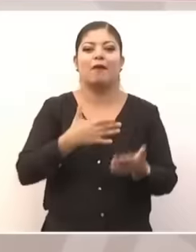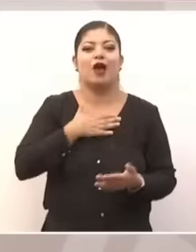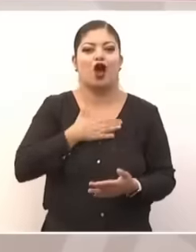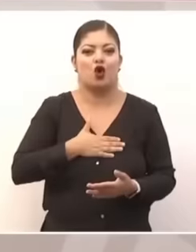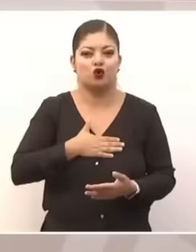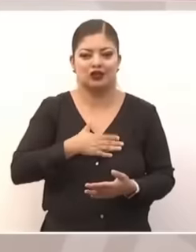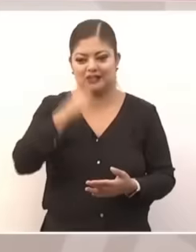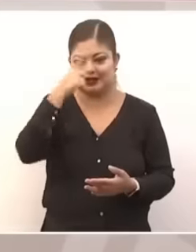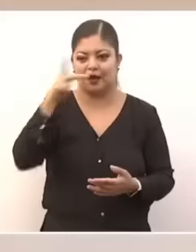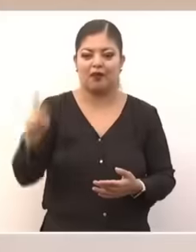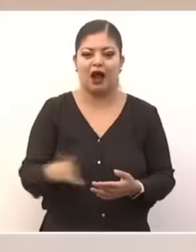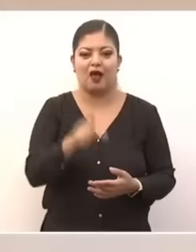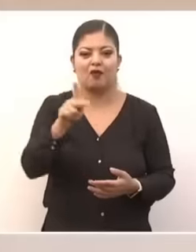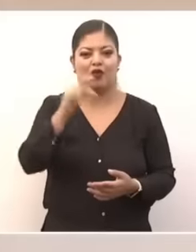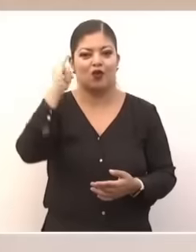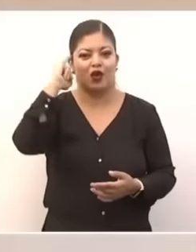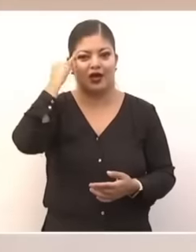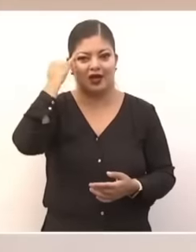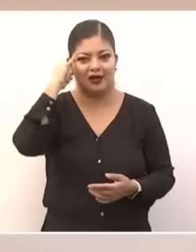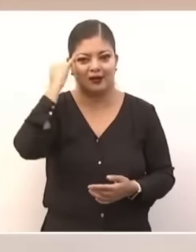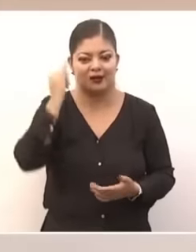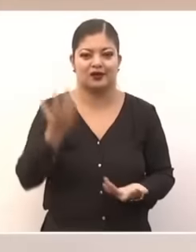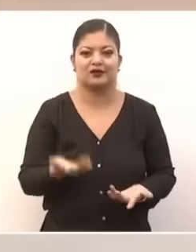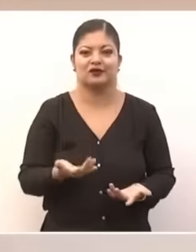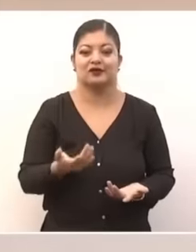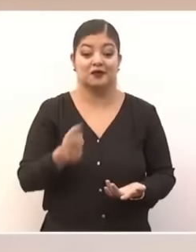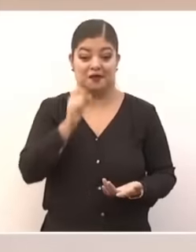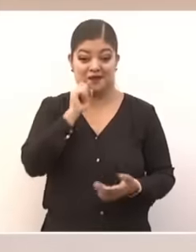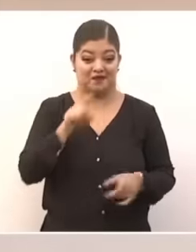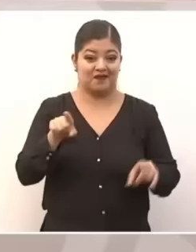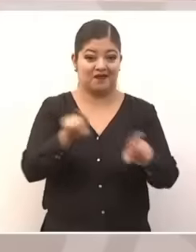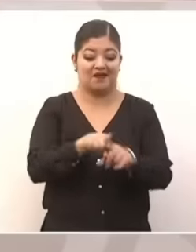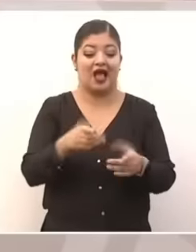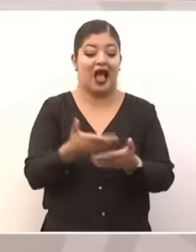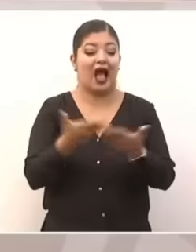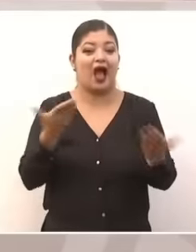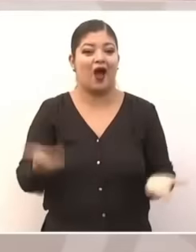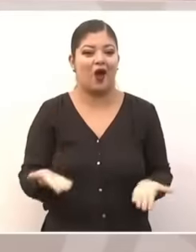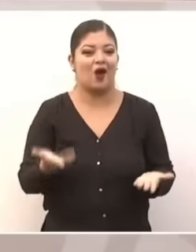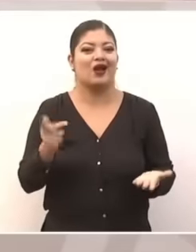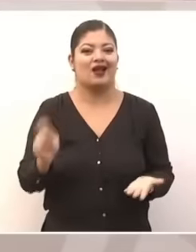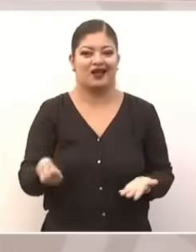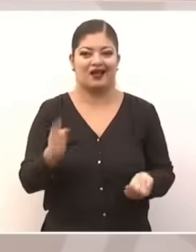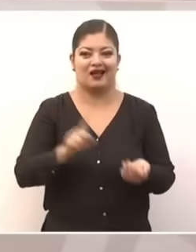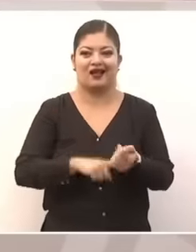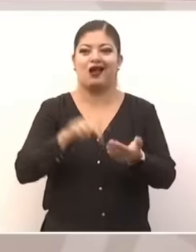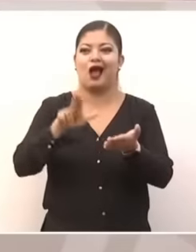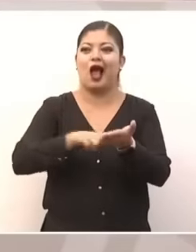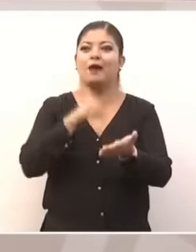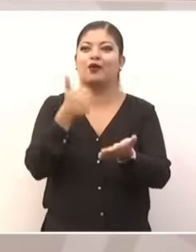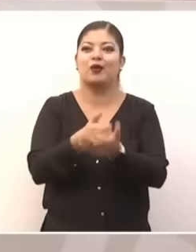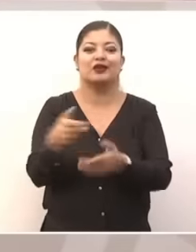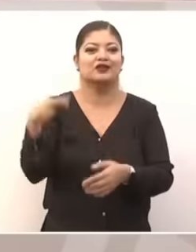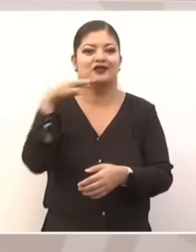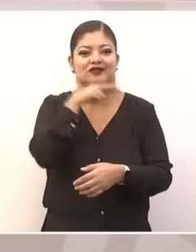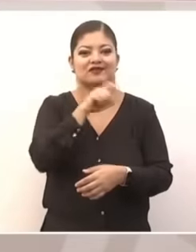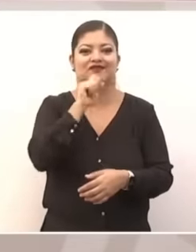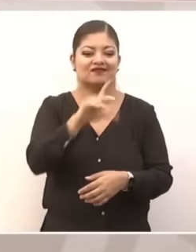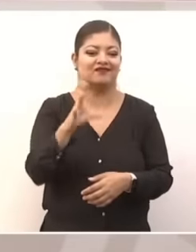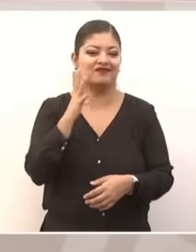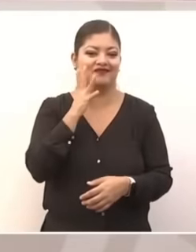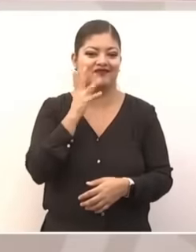para los pueblos originarios, que se consolidan ahora con la aprobación muy pronto en el